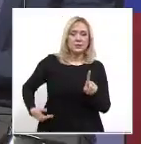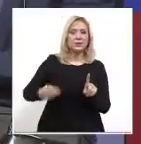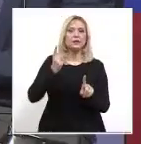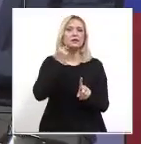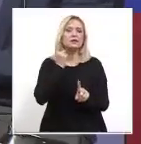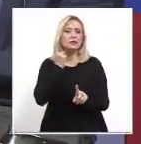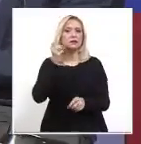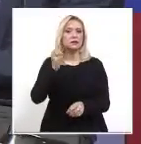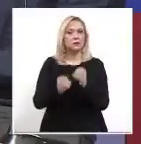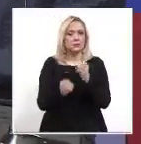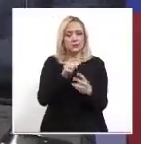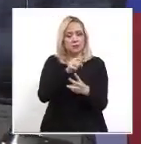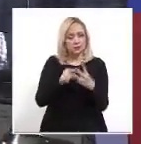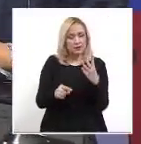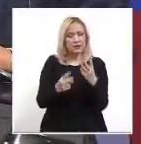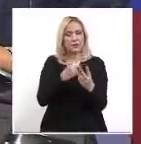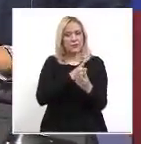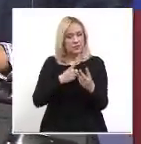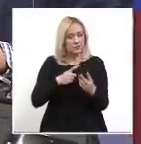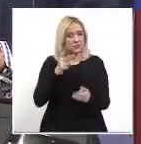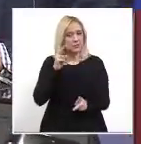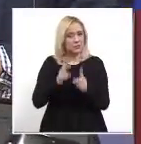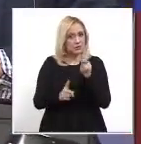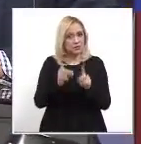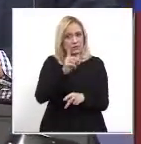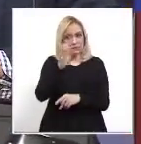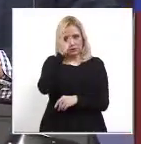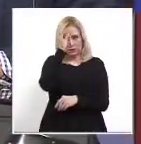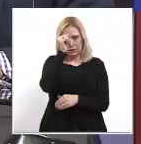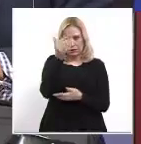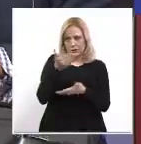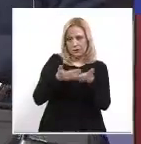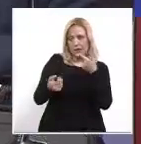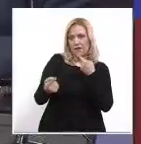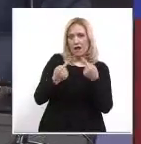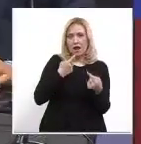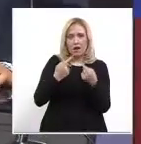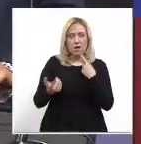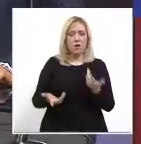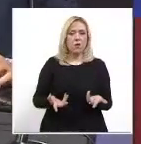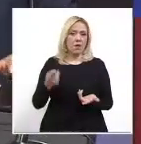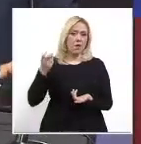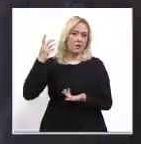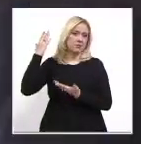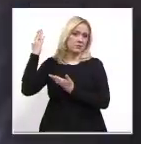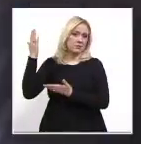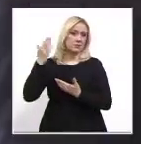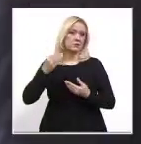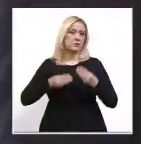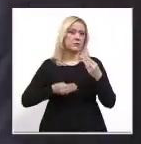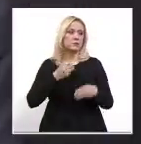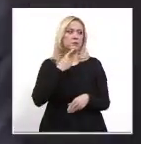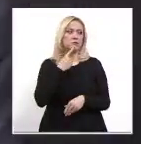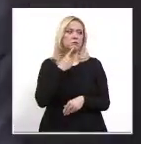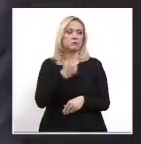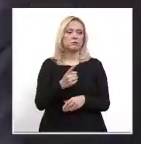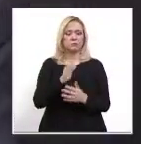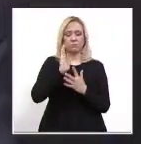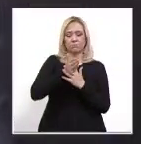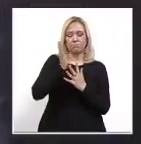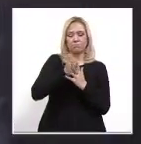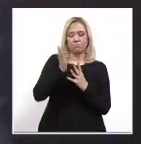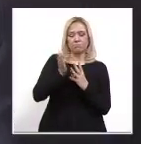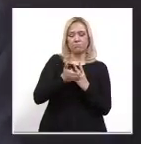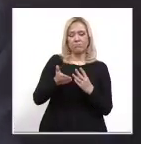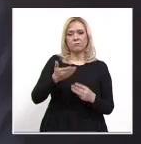Felipe Fuentes Barrera, magistrado de la Sala Superior del Tribunal Electoral del Poder Judicial de la Federación, aseguró que la división de poderes en